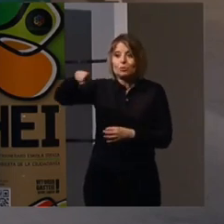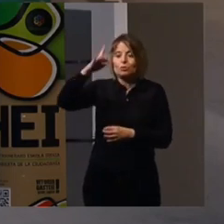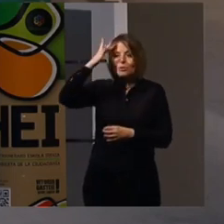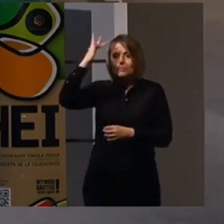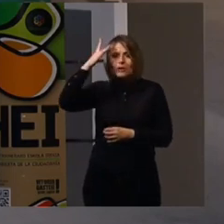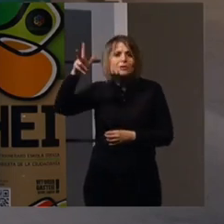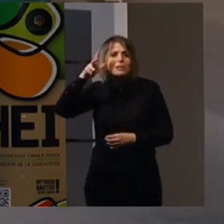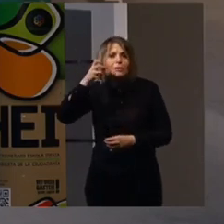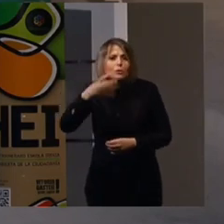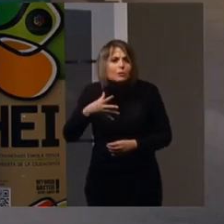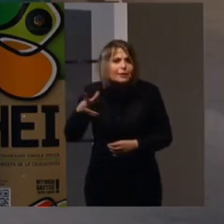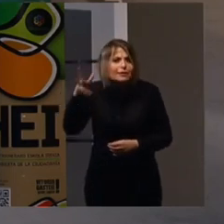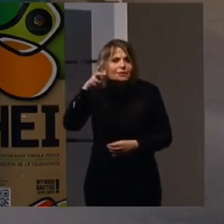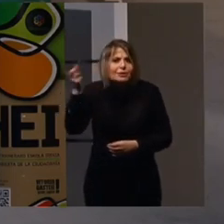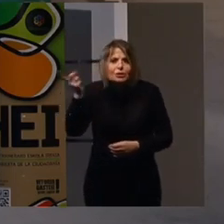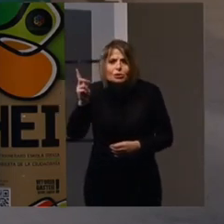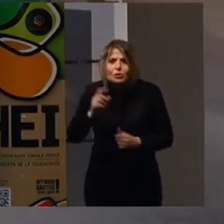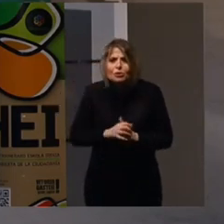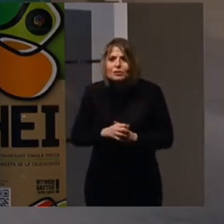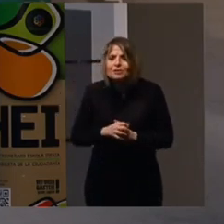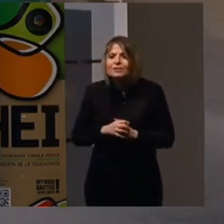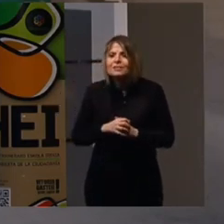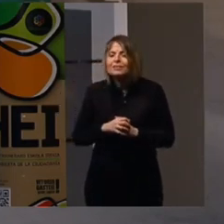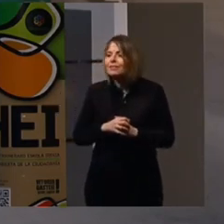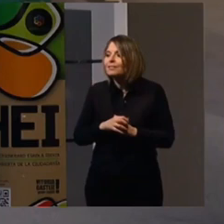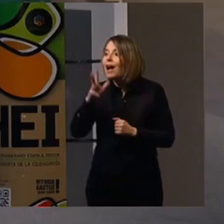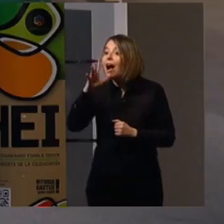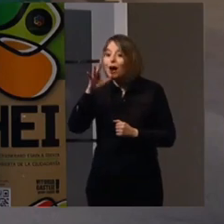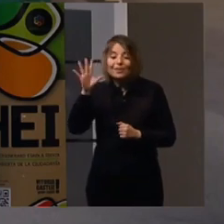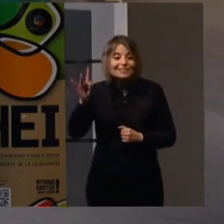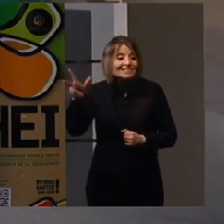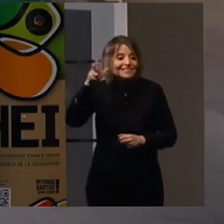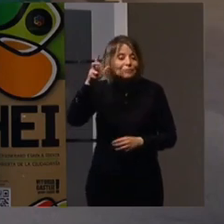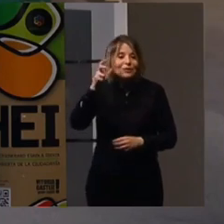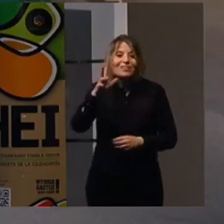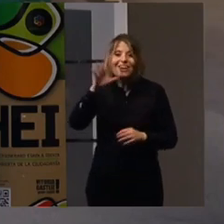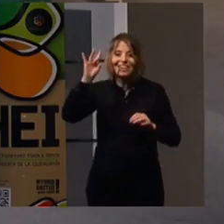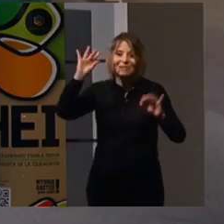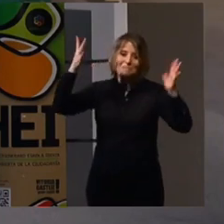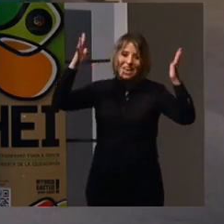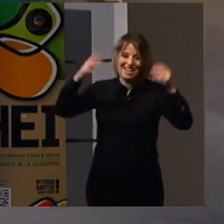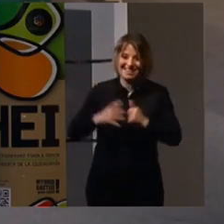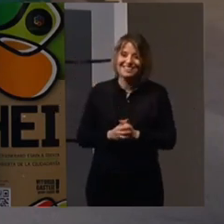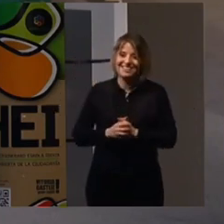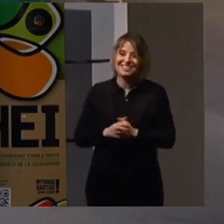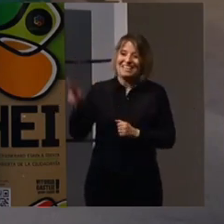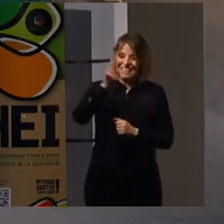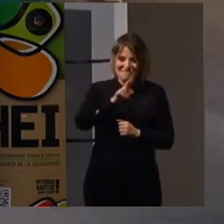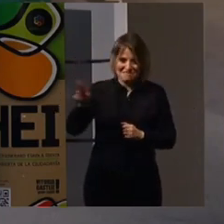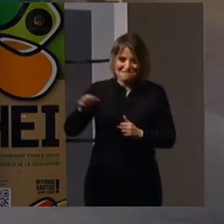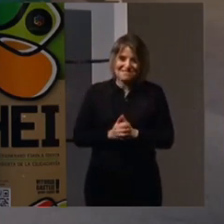imaginaos, ¿se me oye bien? No se me oye, me dicen. ¿Hola? ¿Ahora sí? Bien, venga, repito